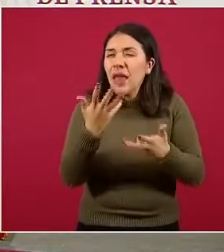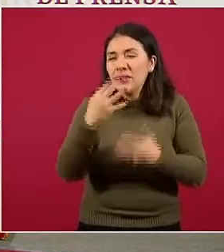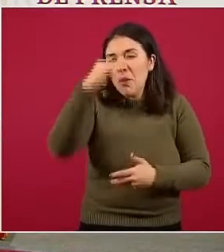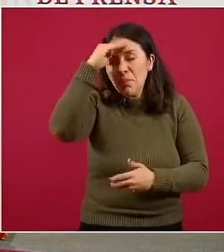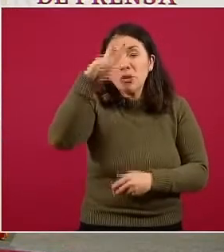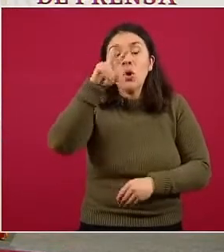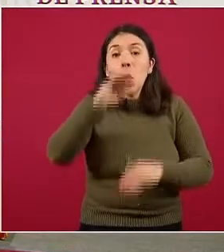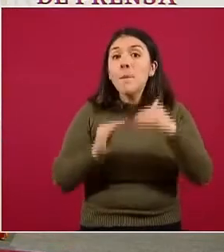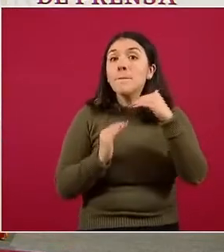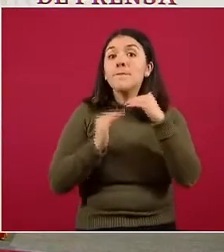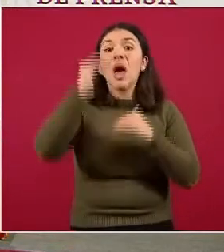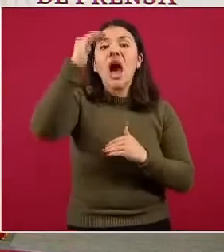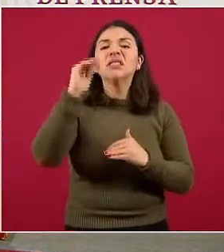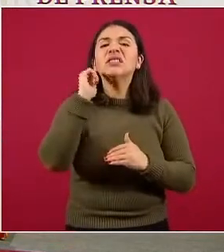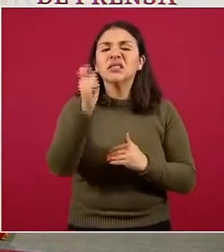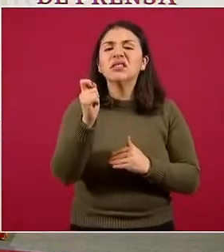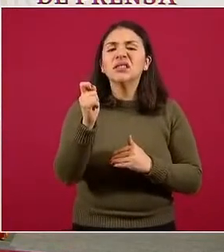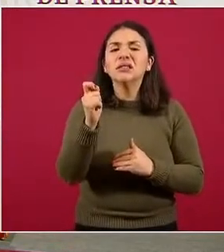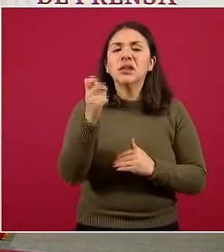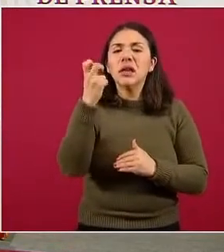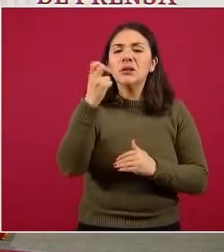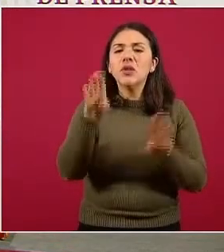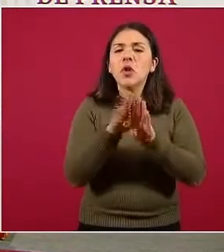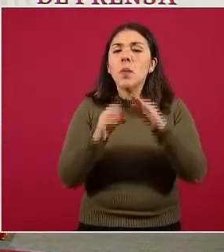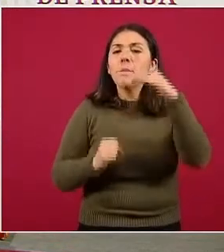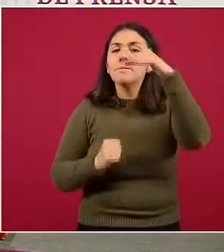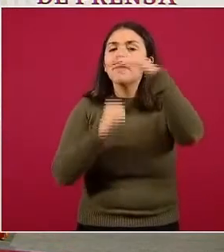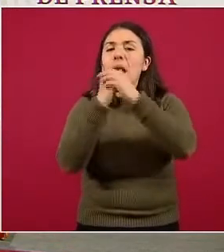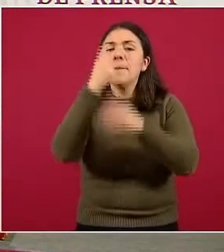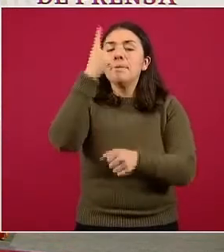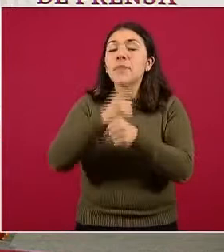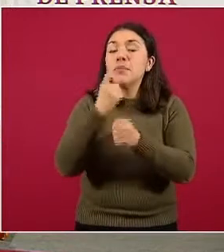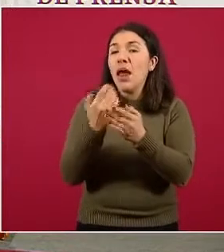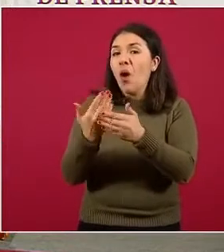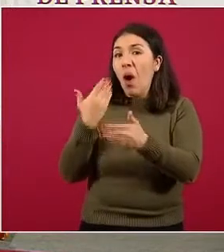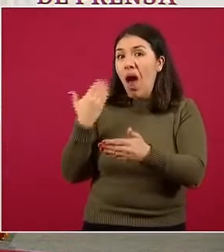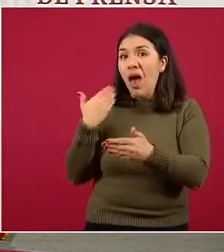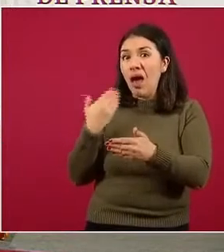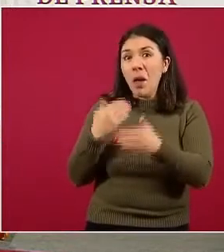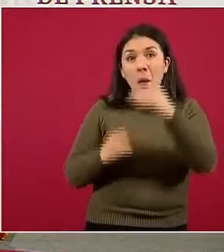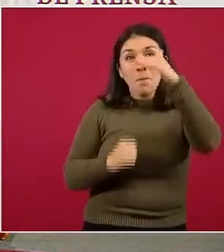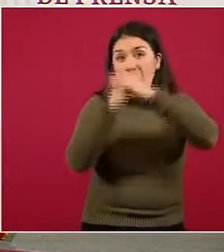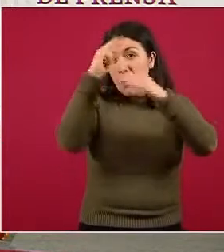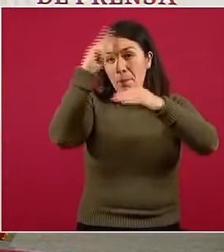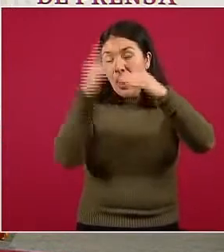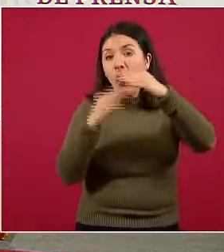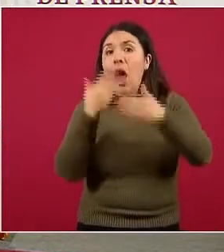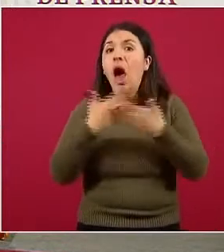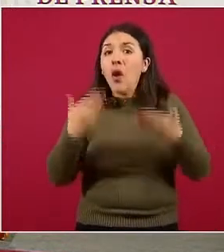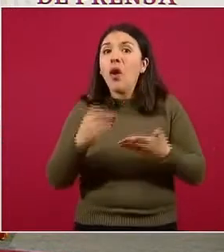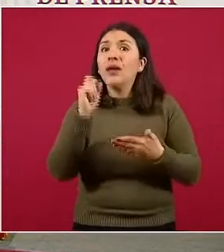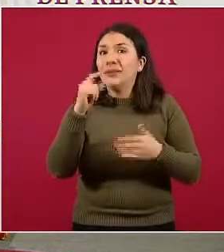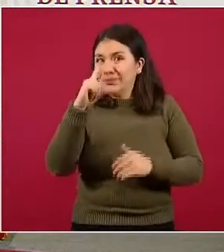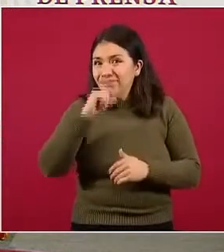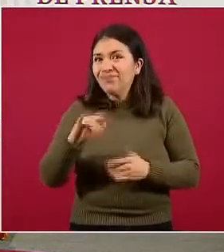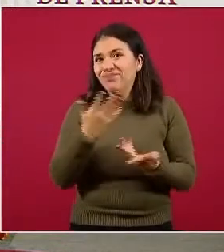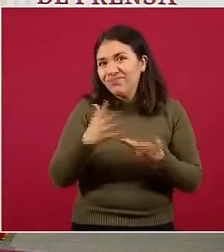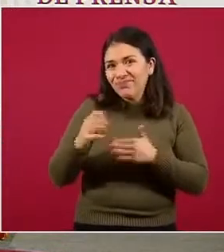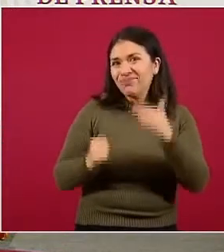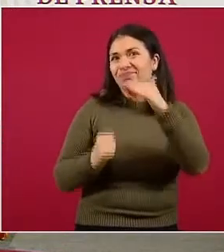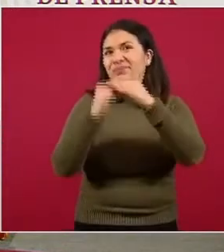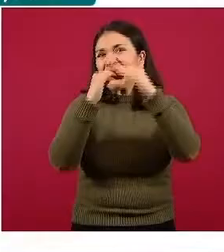no rebasar el pico epidémico primero que tuvimos, ¿sí? Estamos llegando a ese nivel,